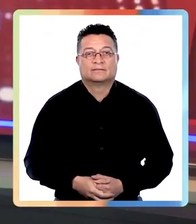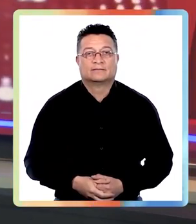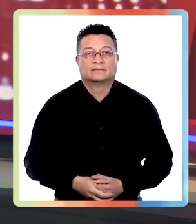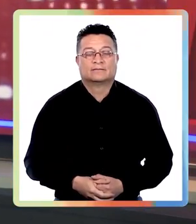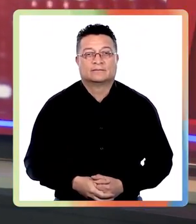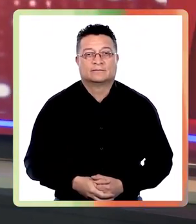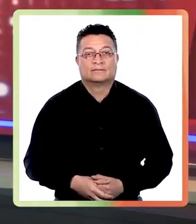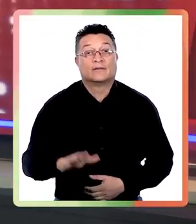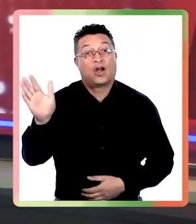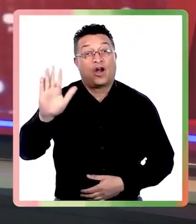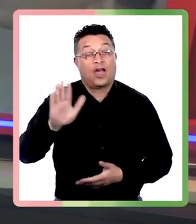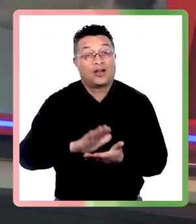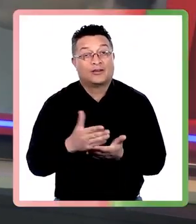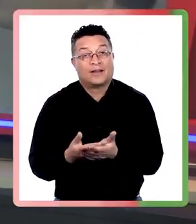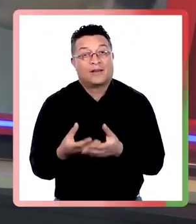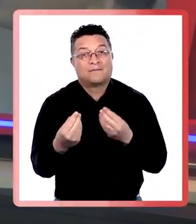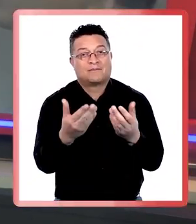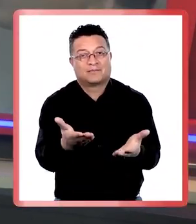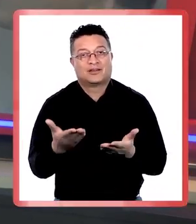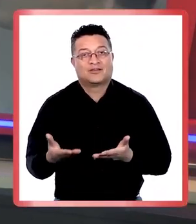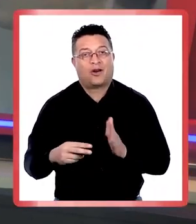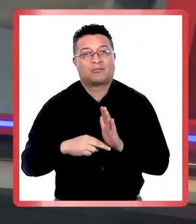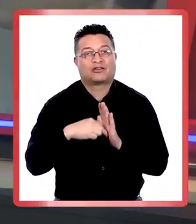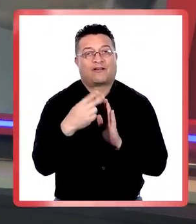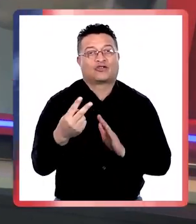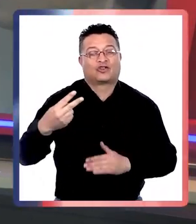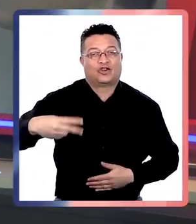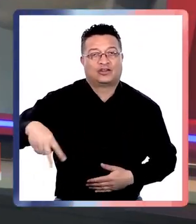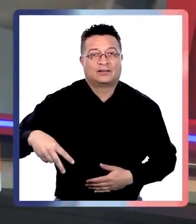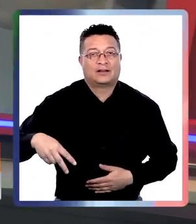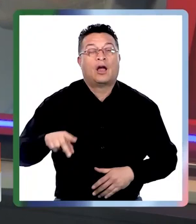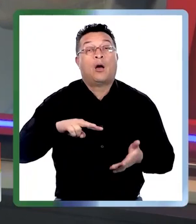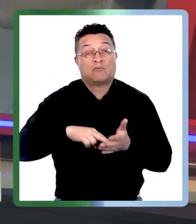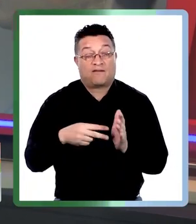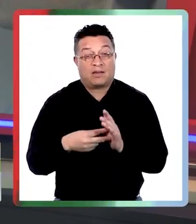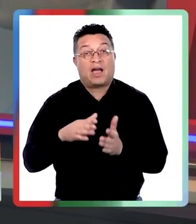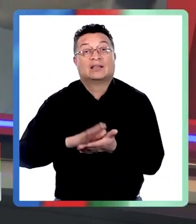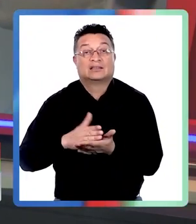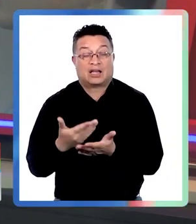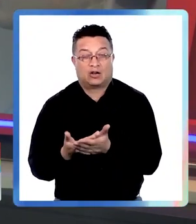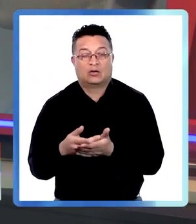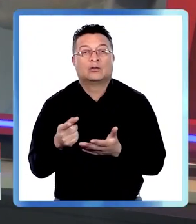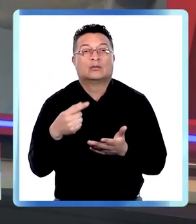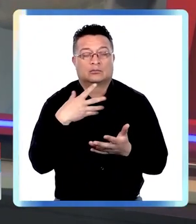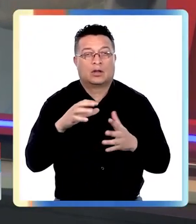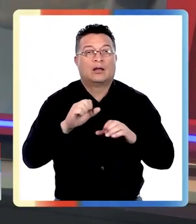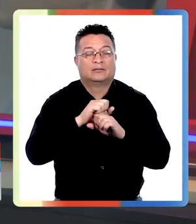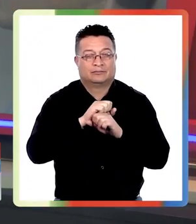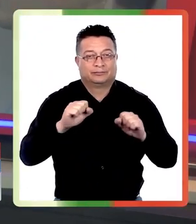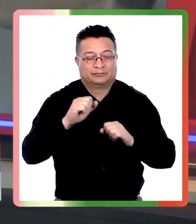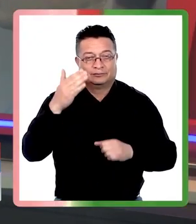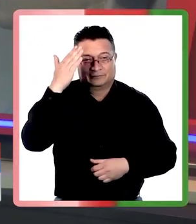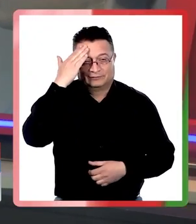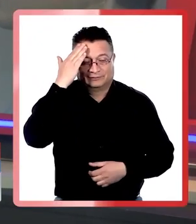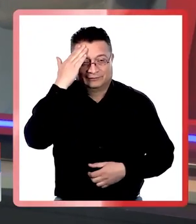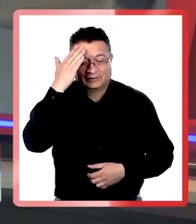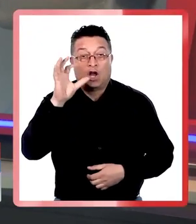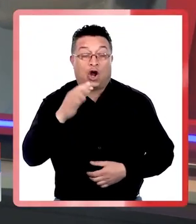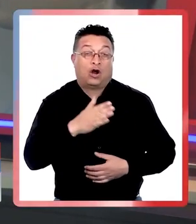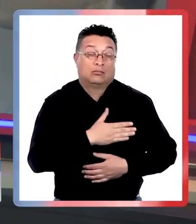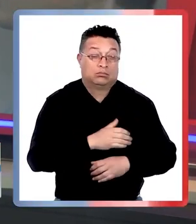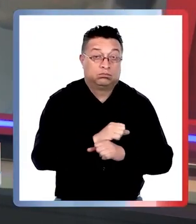Hola, ¿cómo están? Bienvenidos a Portavoz Noticias. Problemas de salud como un ataque cerebrovascular o la esclerosis